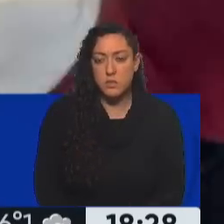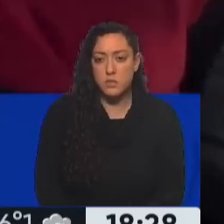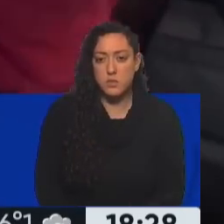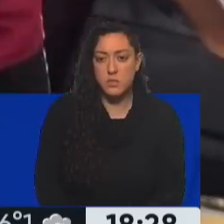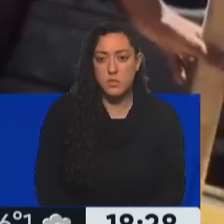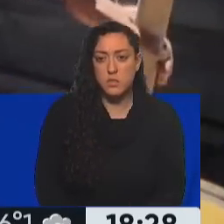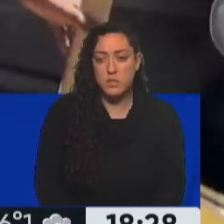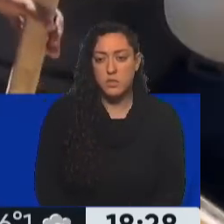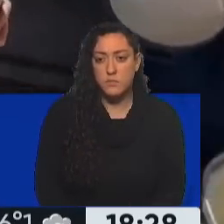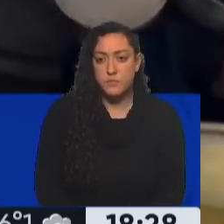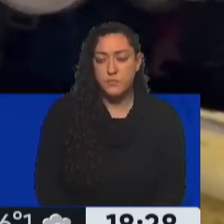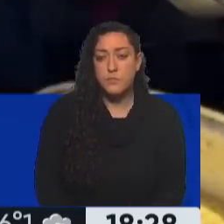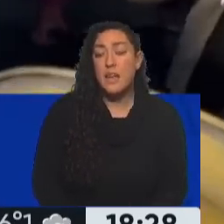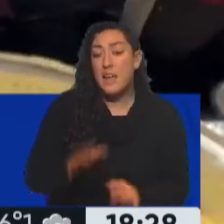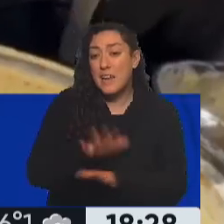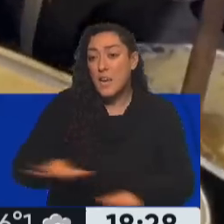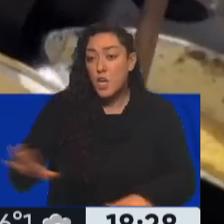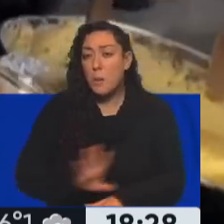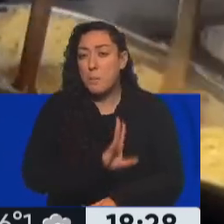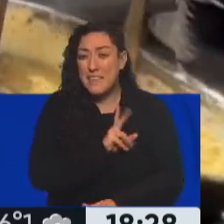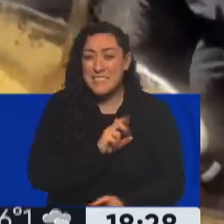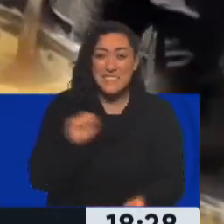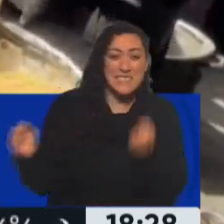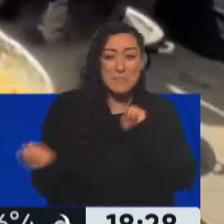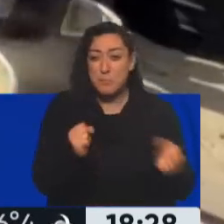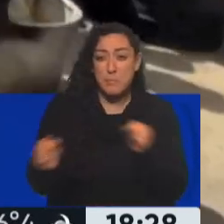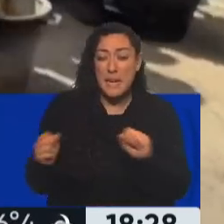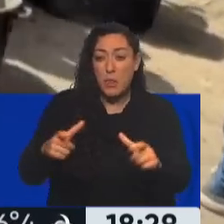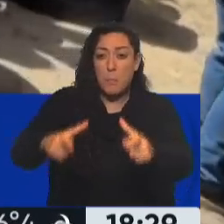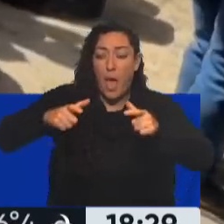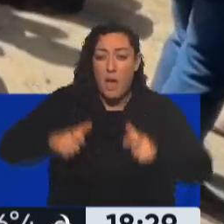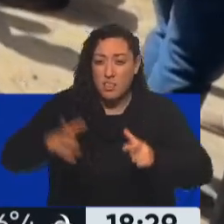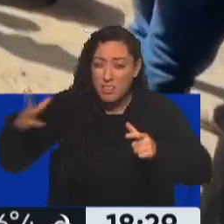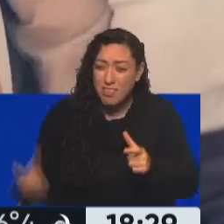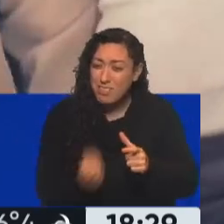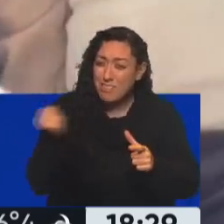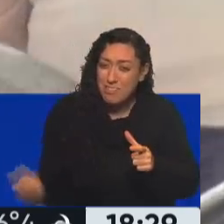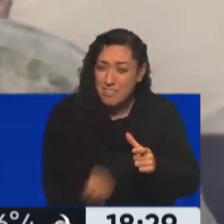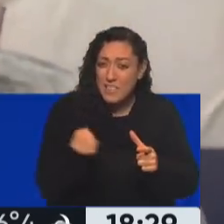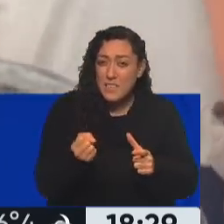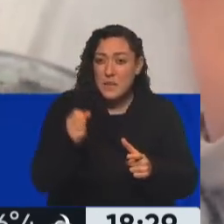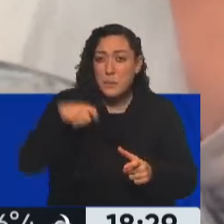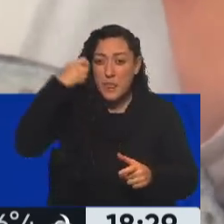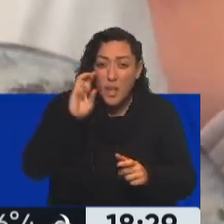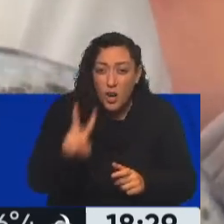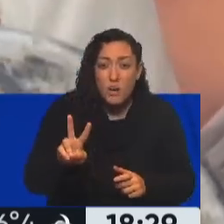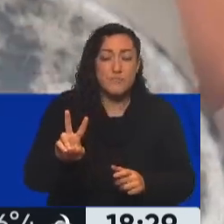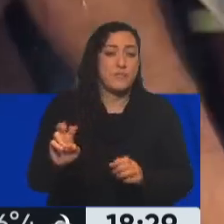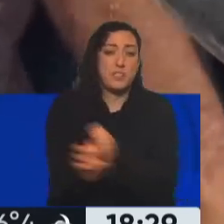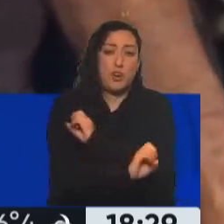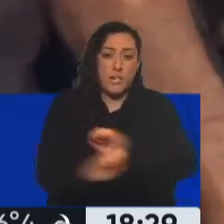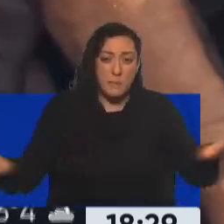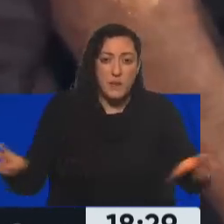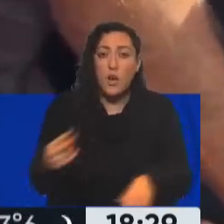Las imágenes de niños palestinos luchando desesperadamente por obtener un plato de comida son perturbadoras. El miércoles, tras